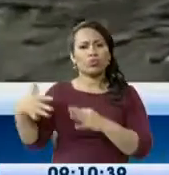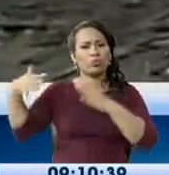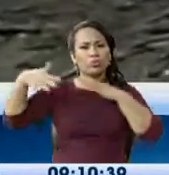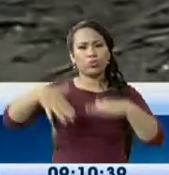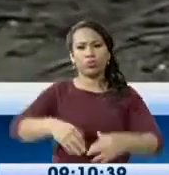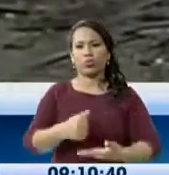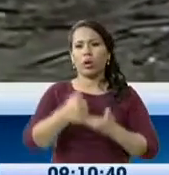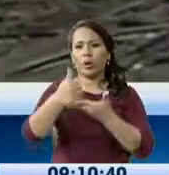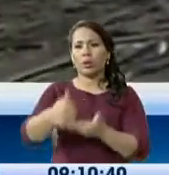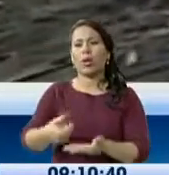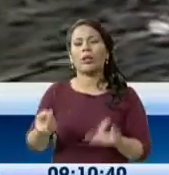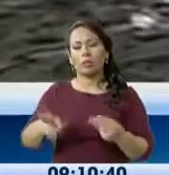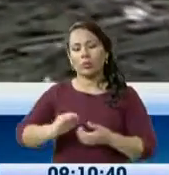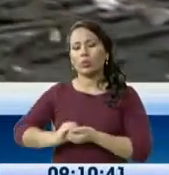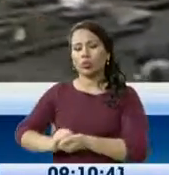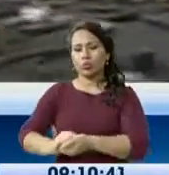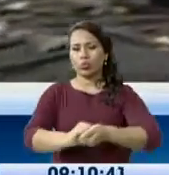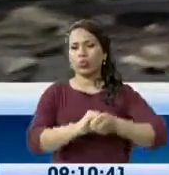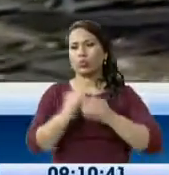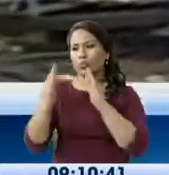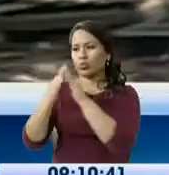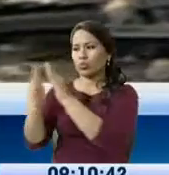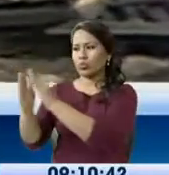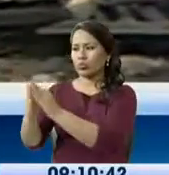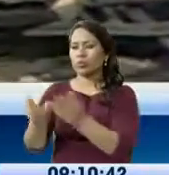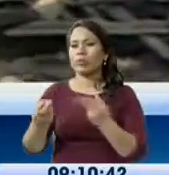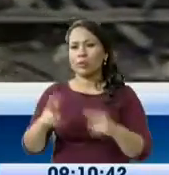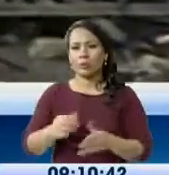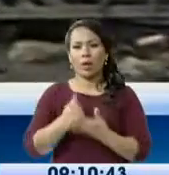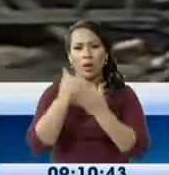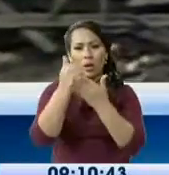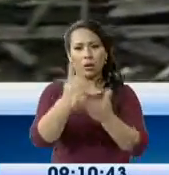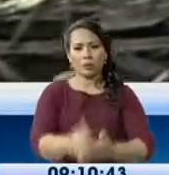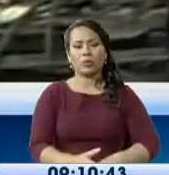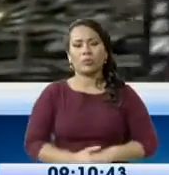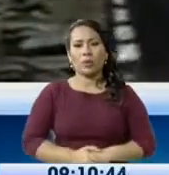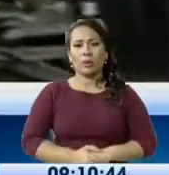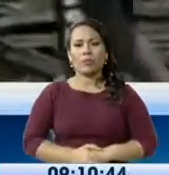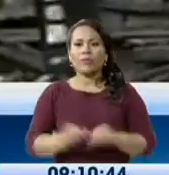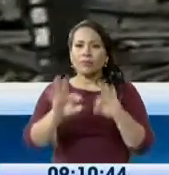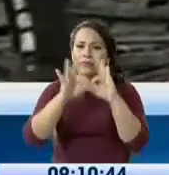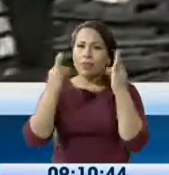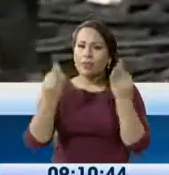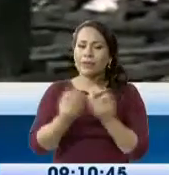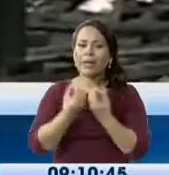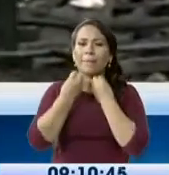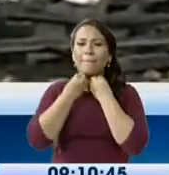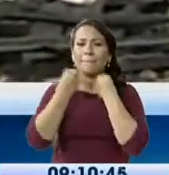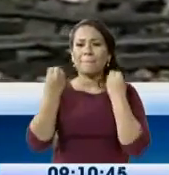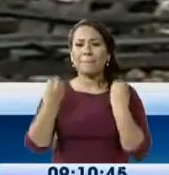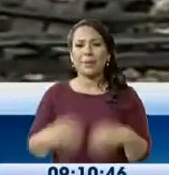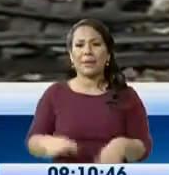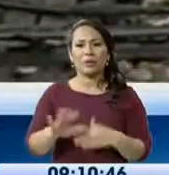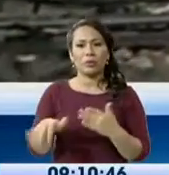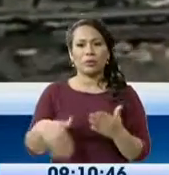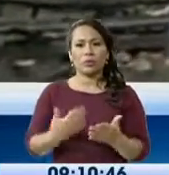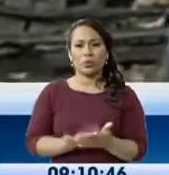Los vecinos también solidarios también están ayudando también, a, obviamente, a las familias que lo han perdido todo y que se encuentran